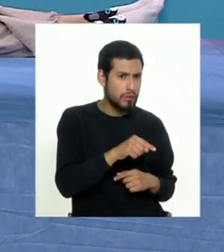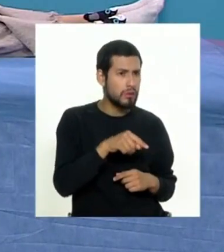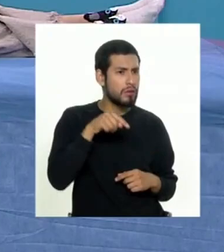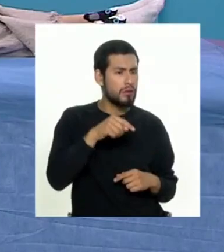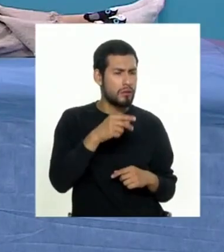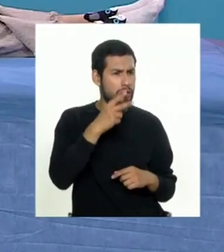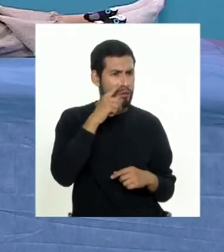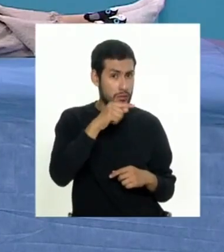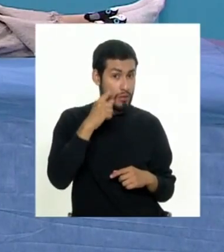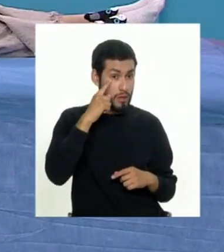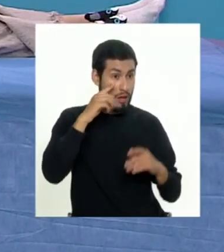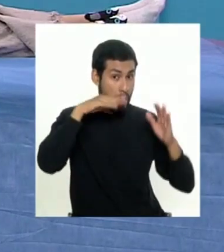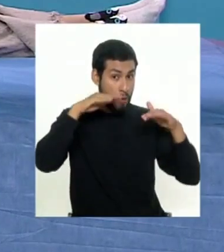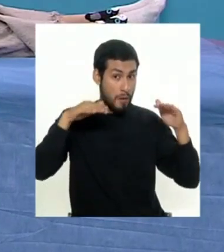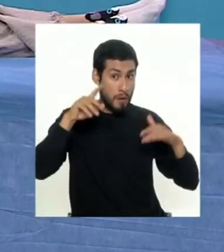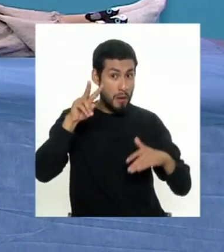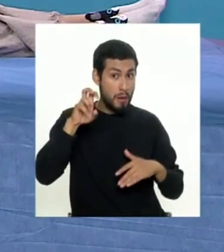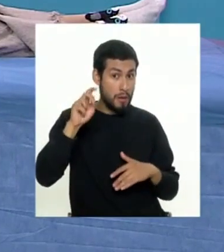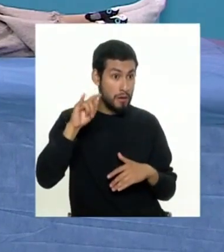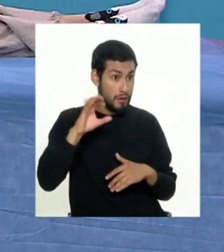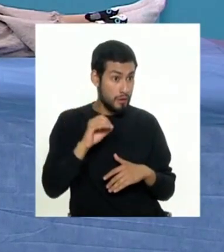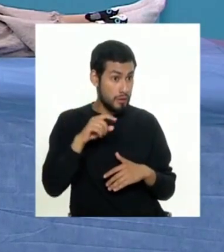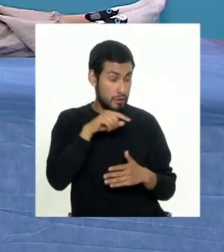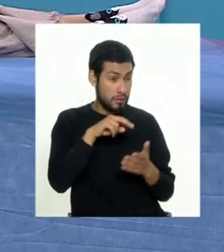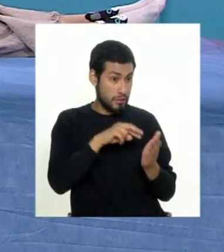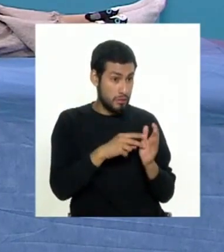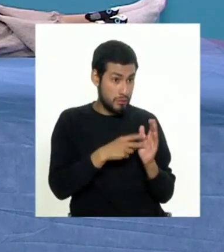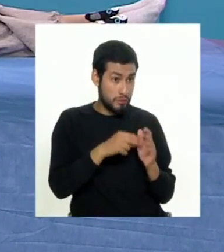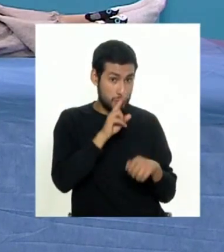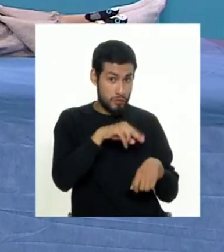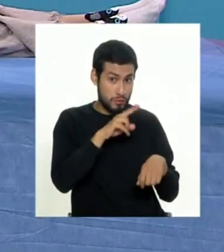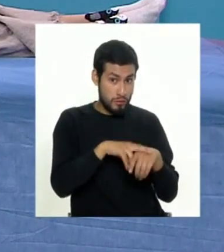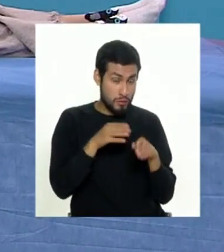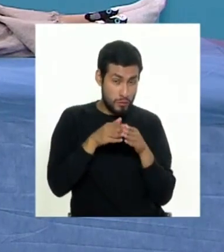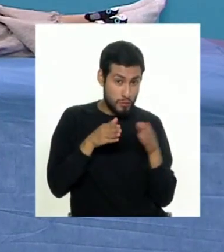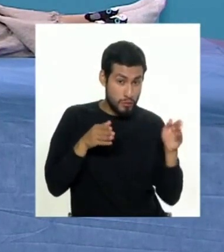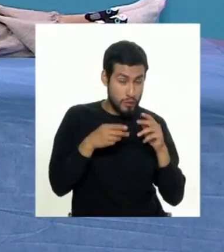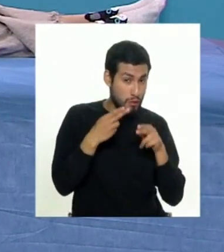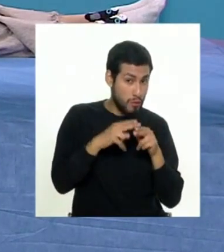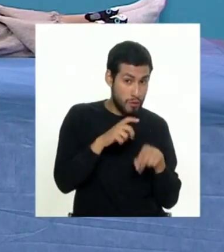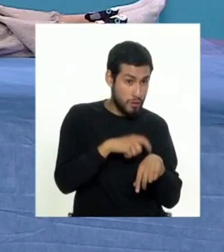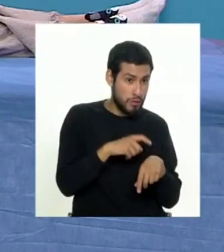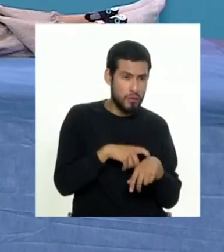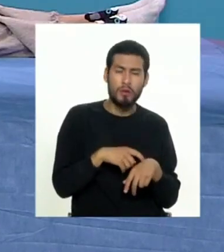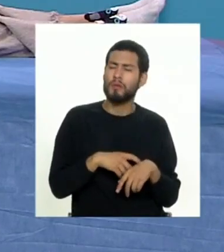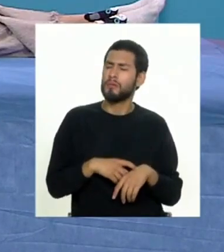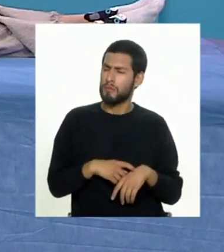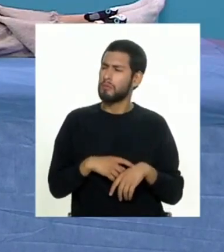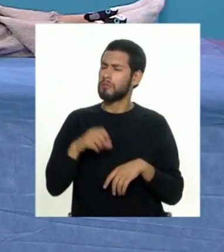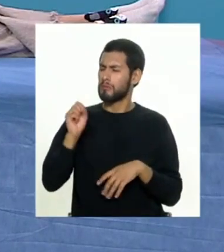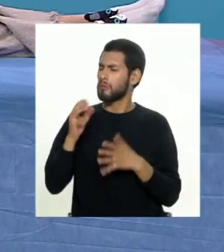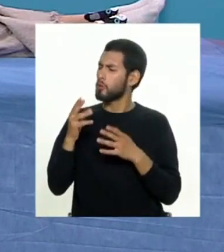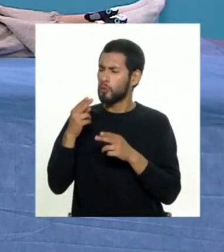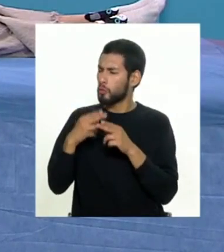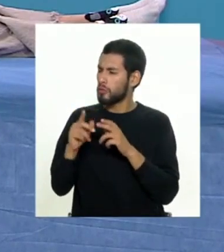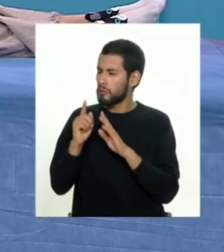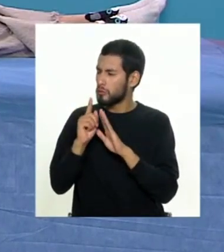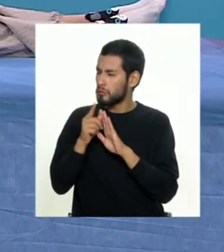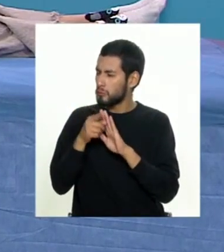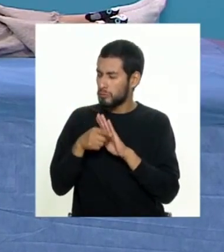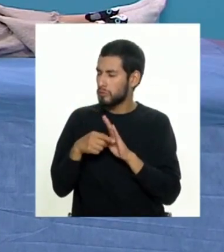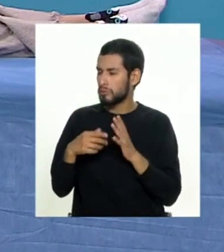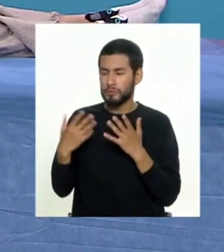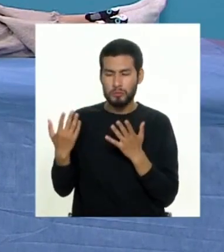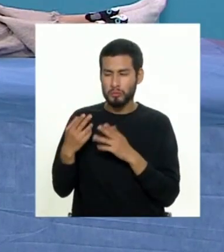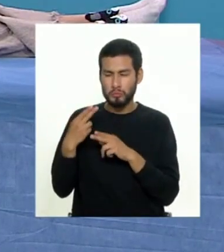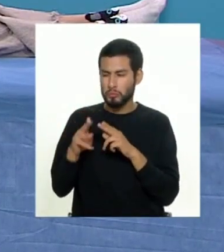tiene vértigo. Sí. ¿No? Y eso tiene que pasar en un tiempo determinado. Sí, pasa en unos segundos,